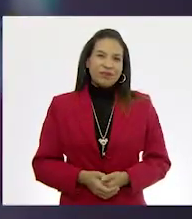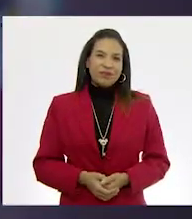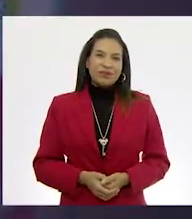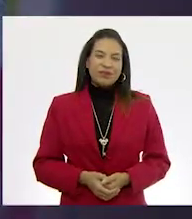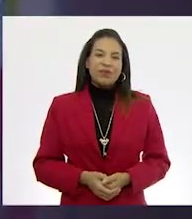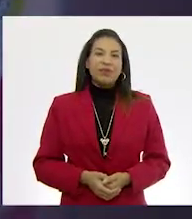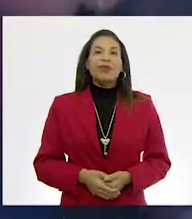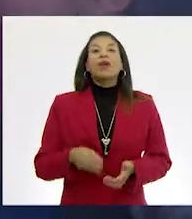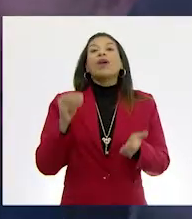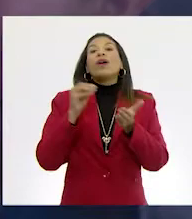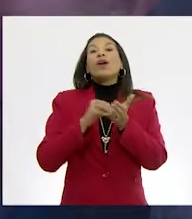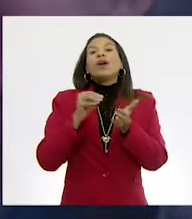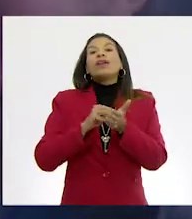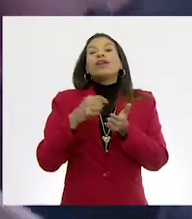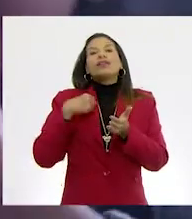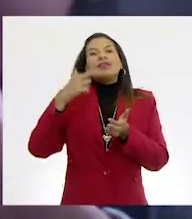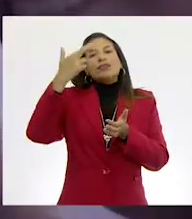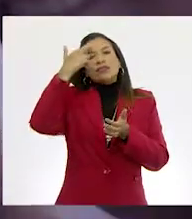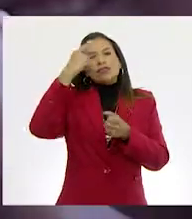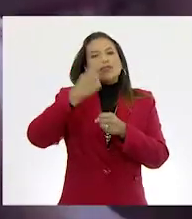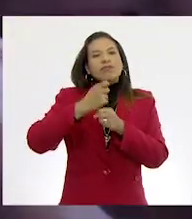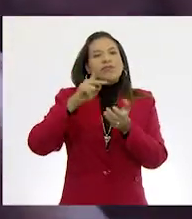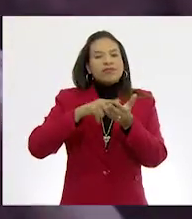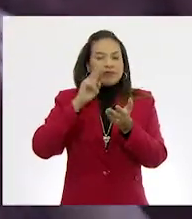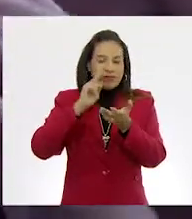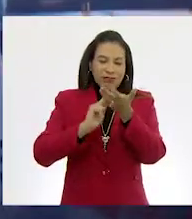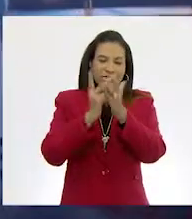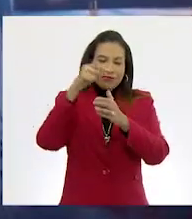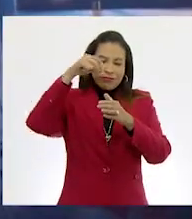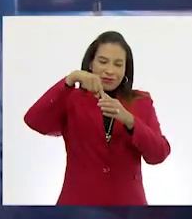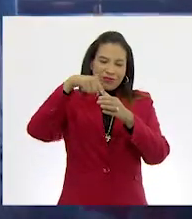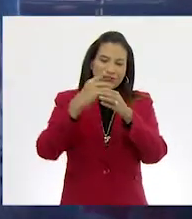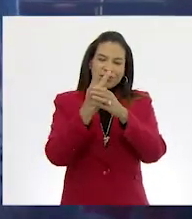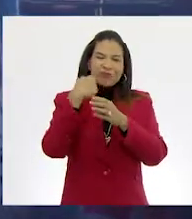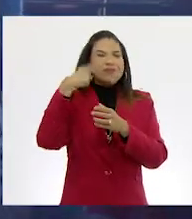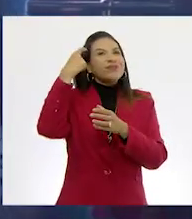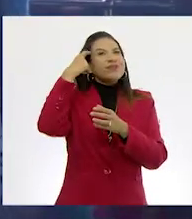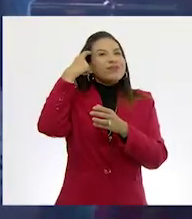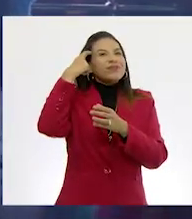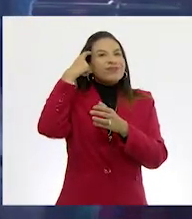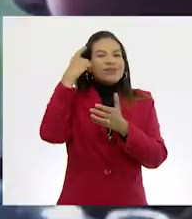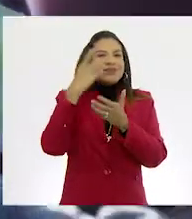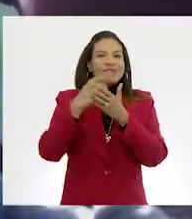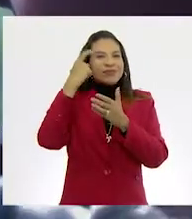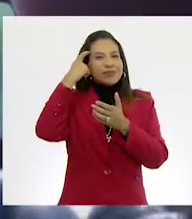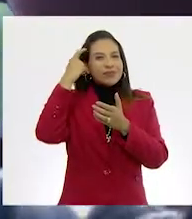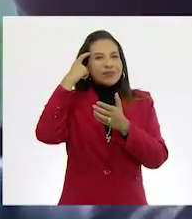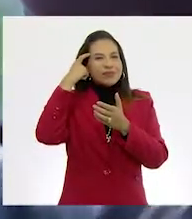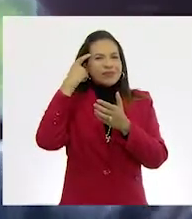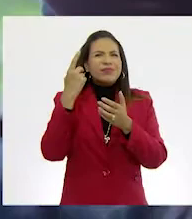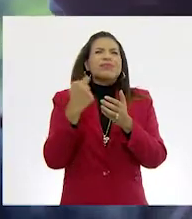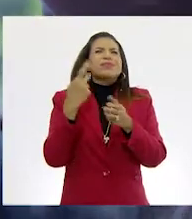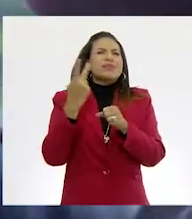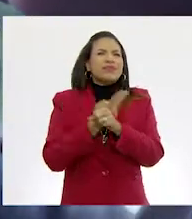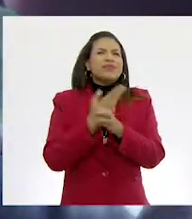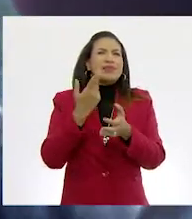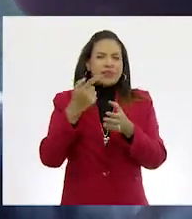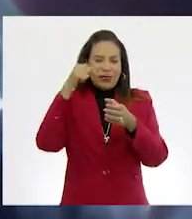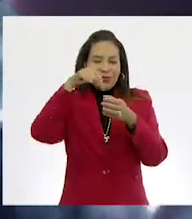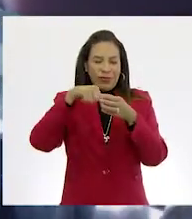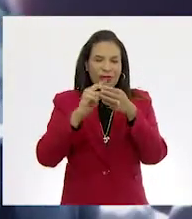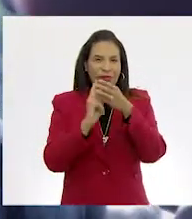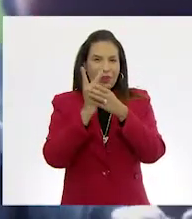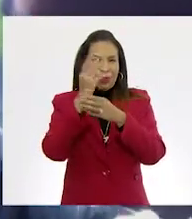todavía recuerdo la primera vez que vi germinado una plantita y en mi cabeza sólo podía pensar que tenía que pasar en él